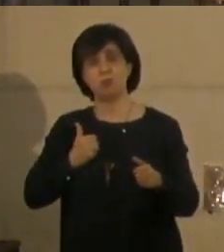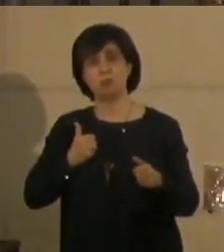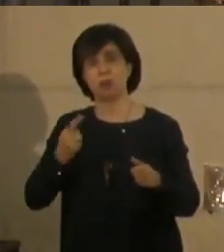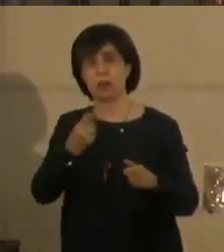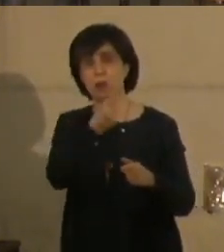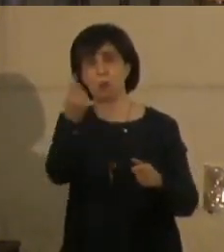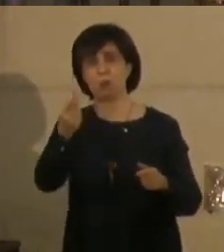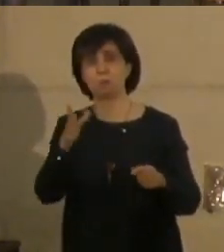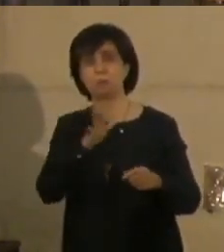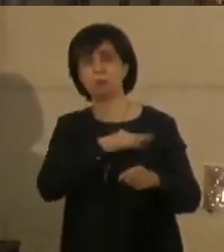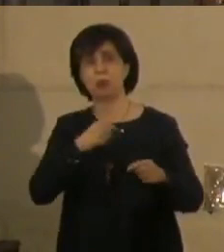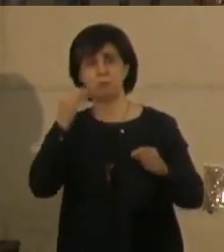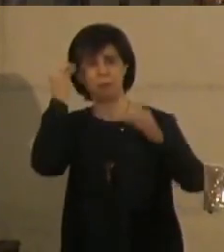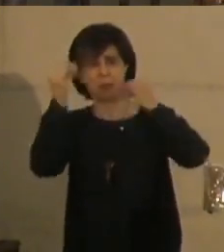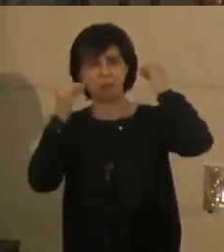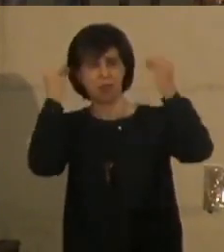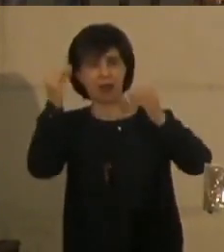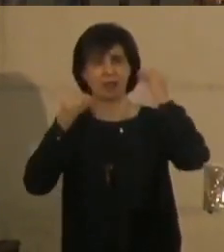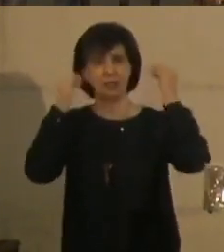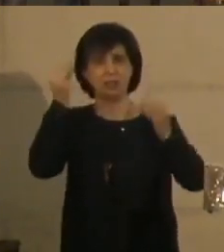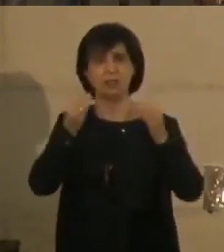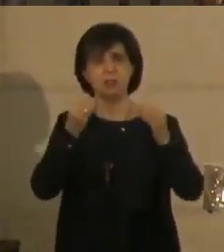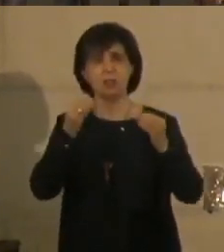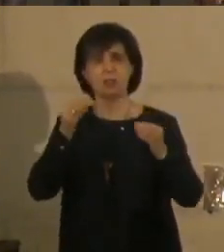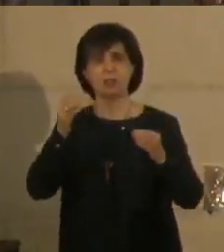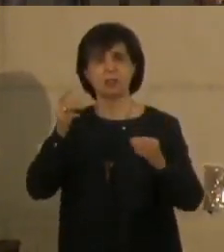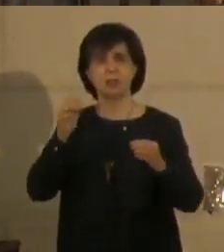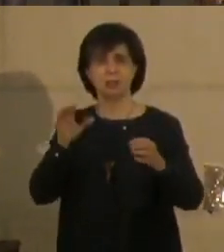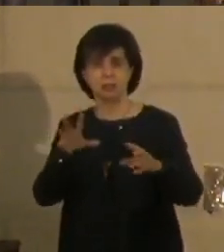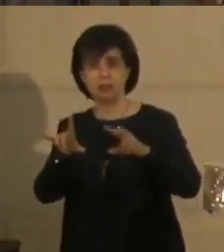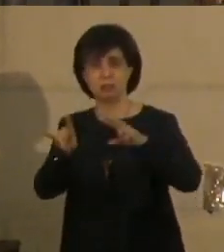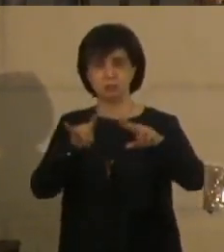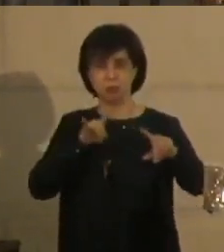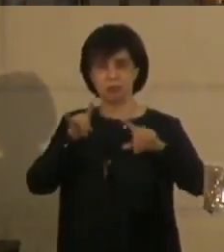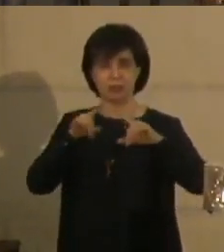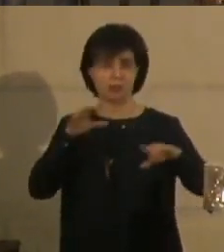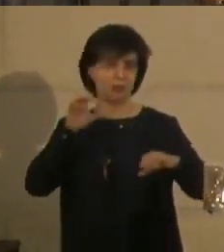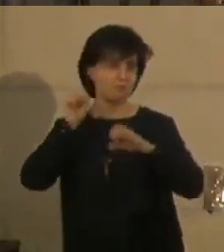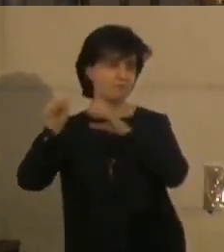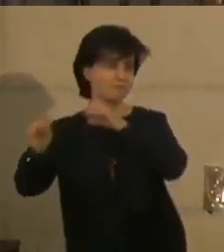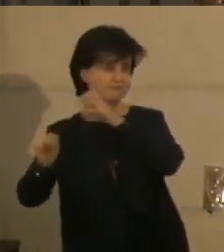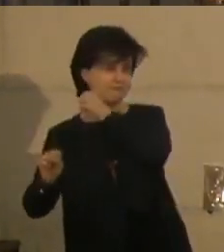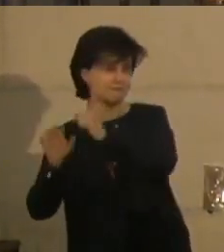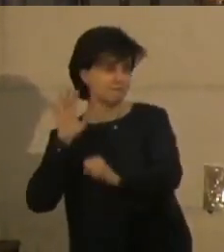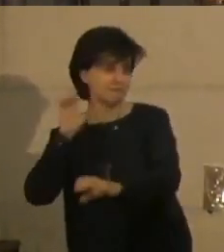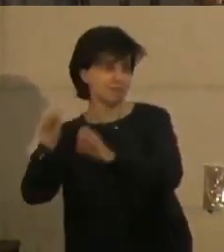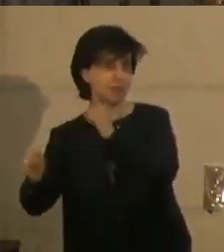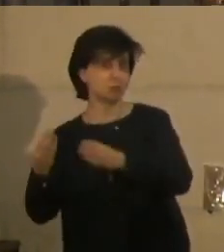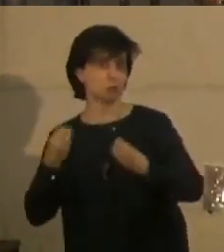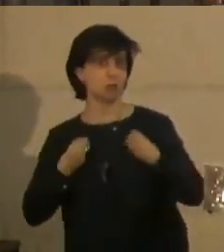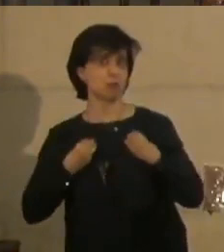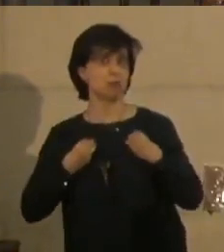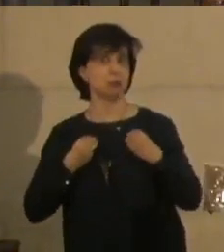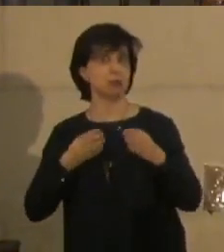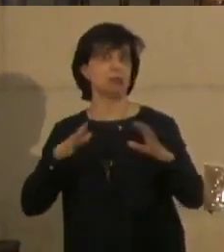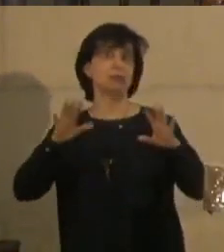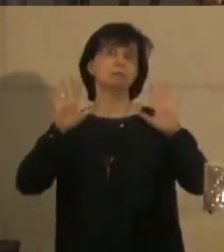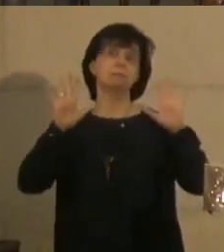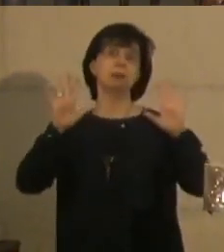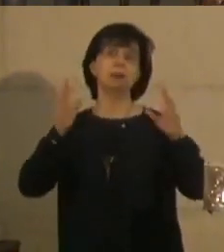Cada uno de nosotros podría pensar qué es lo que le atrae como ídolo en su vida. Y sin embargo